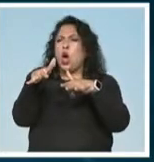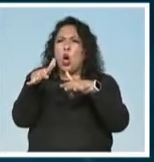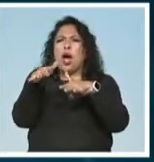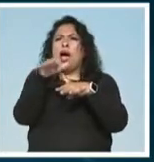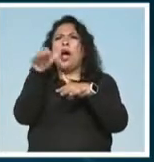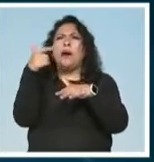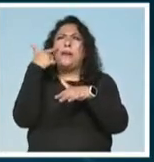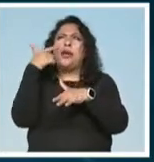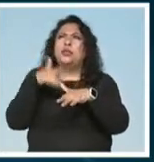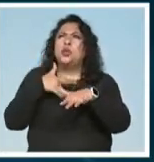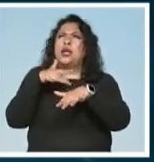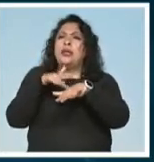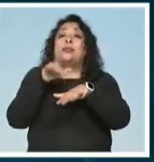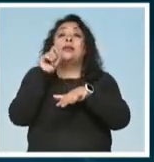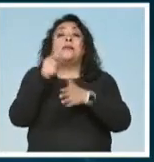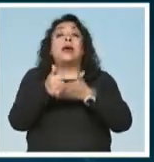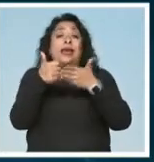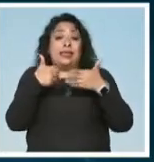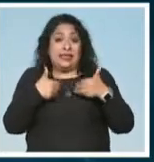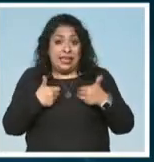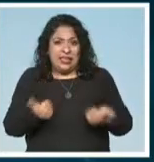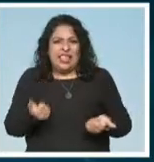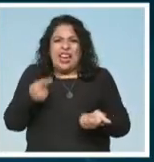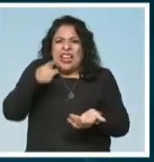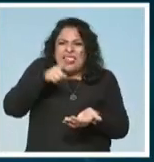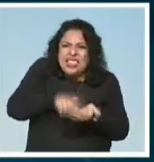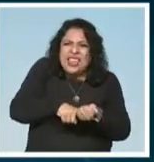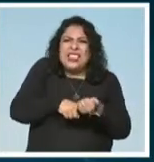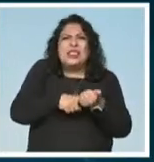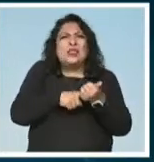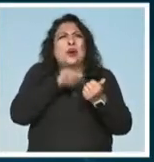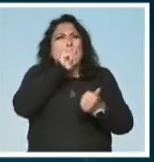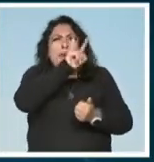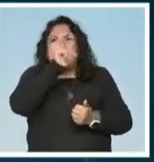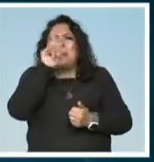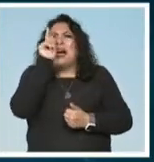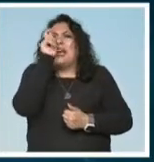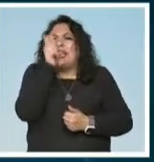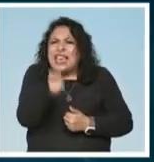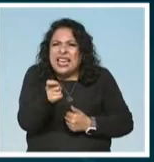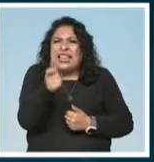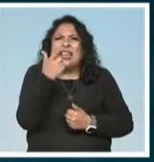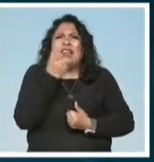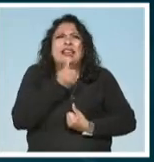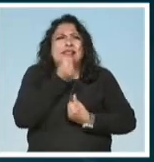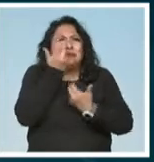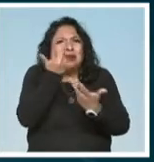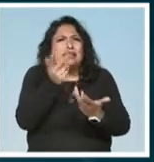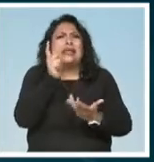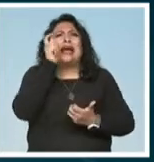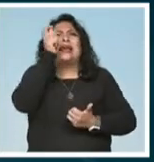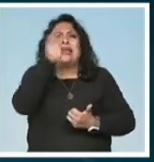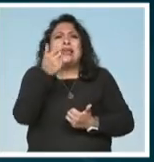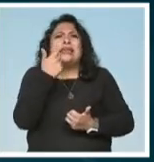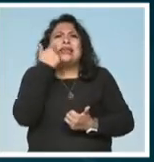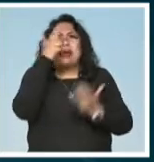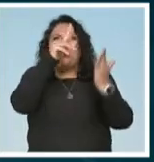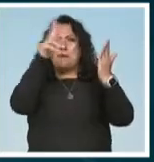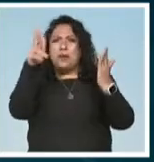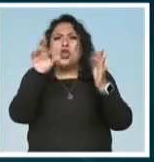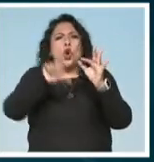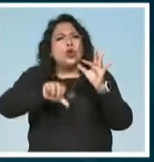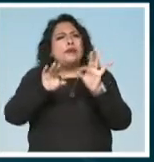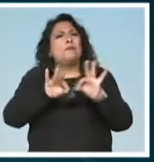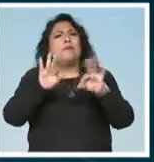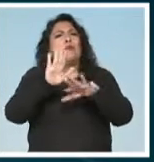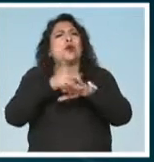a la textura, sino para entender qué hay detrás de esas piezas, qué nos quisieron decir sus autores y por qué nos siguen